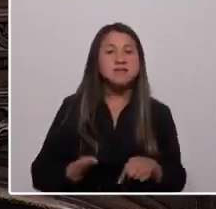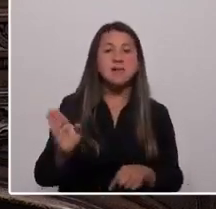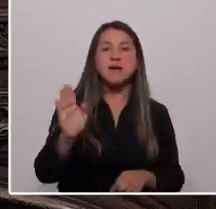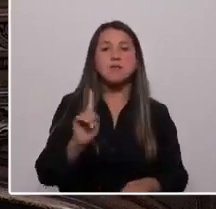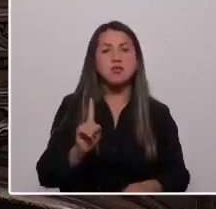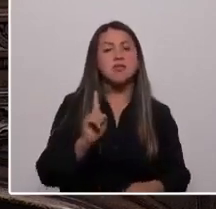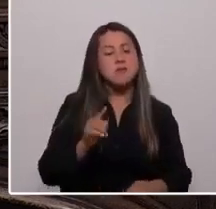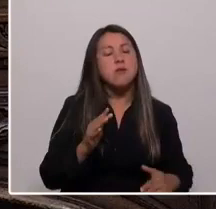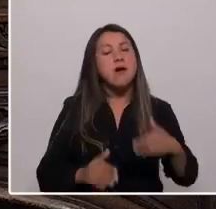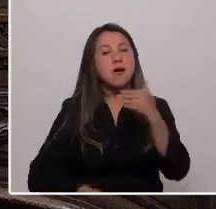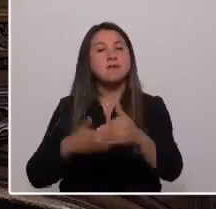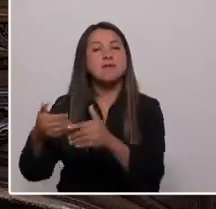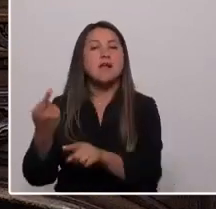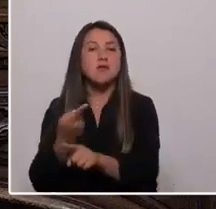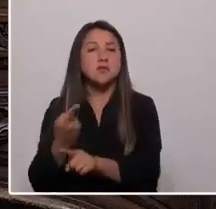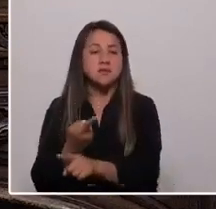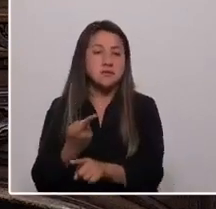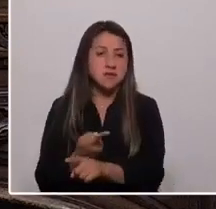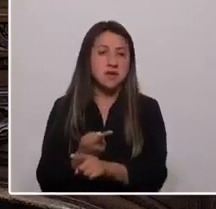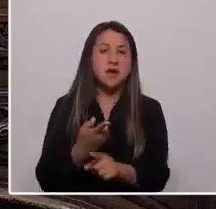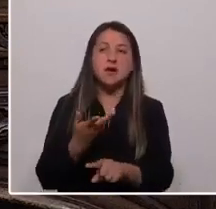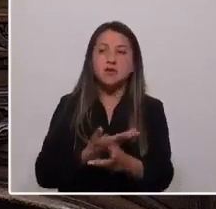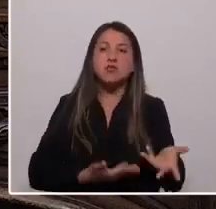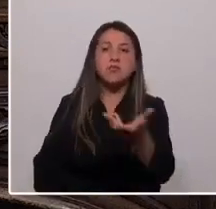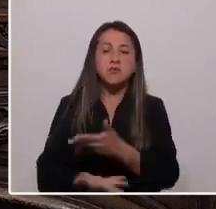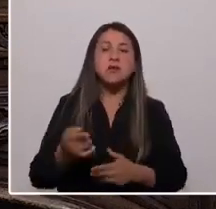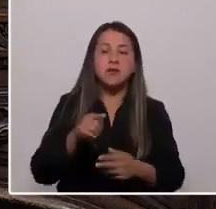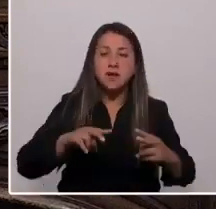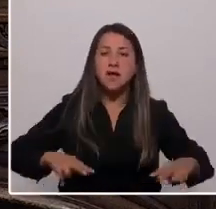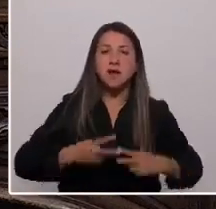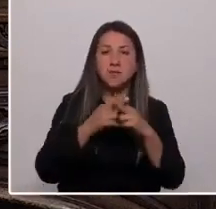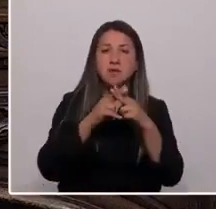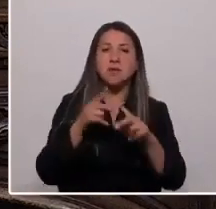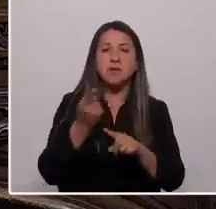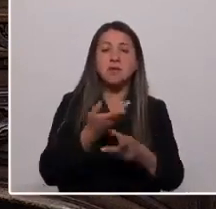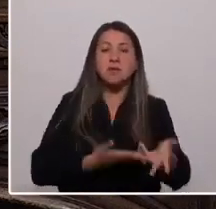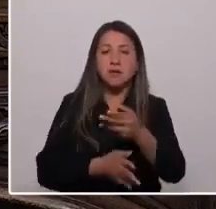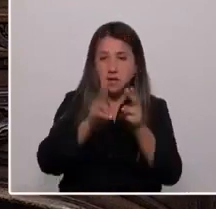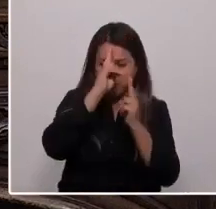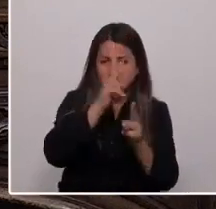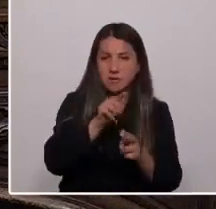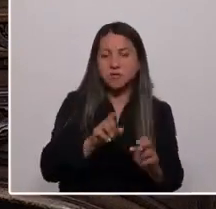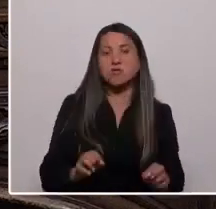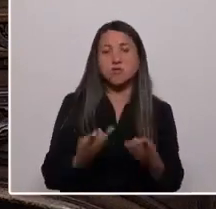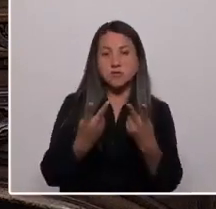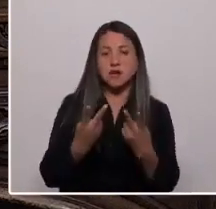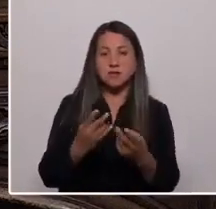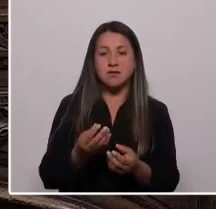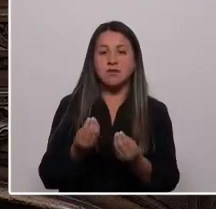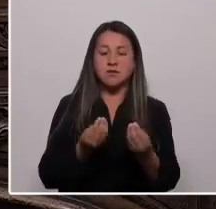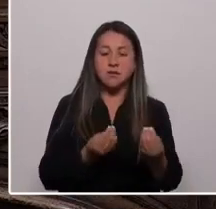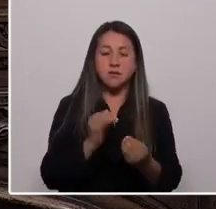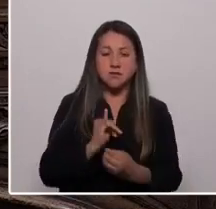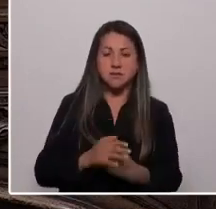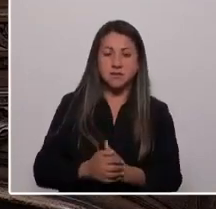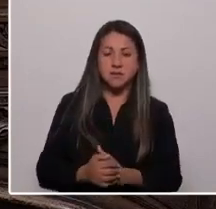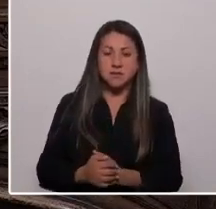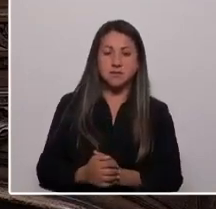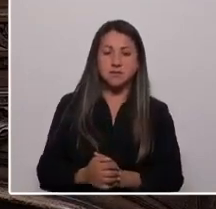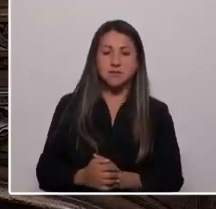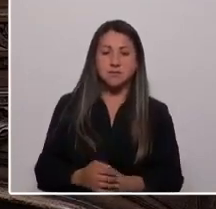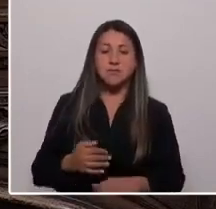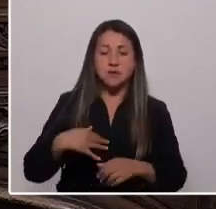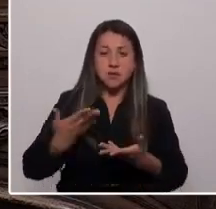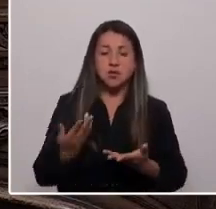diálogo la deliberación es la herramienta el diálogo respetuoso nos salva sin lugar a dudas estoy aquí como